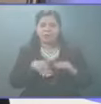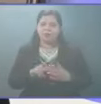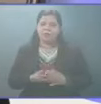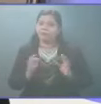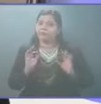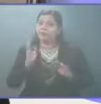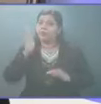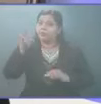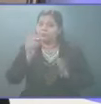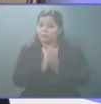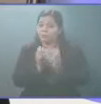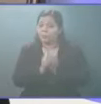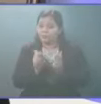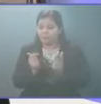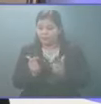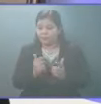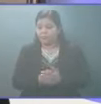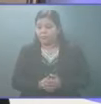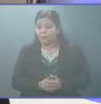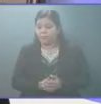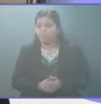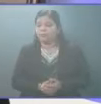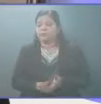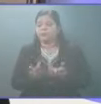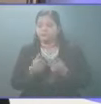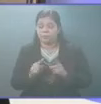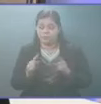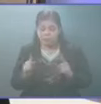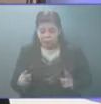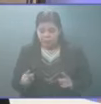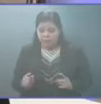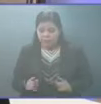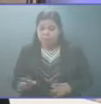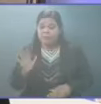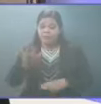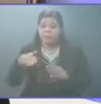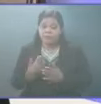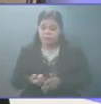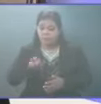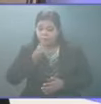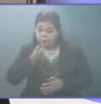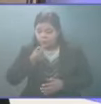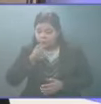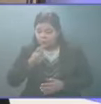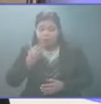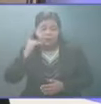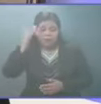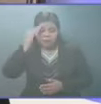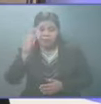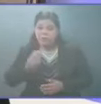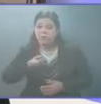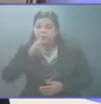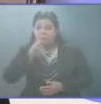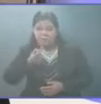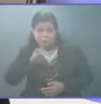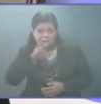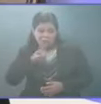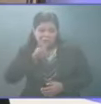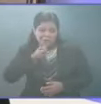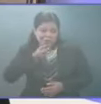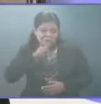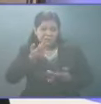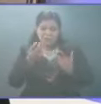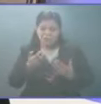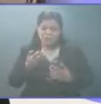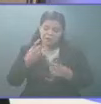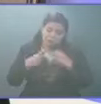lidiar con estos problemas de depresión. Ahora, sí, dentro de los medicamentos, el adulto mayor consume demasiado antidepresivo,